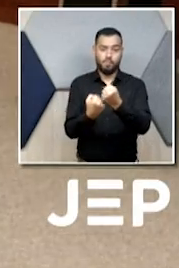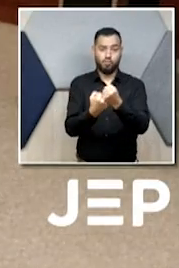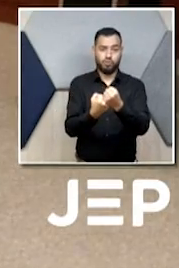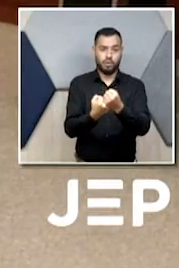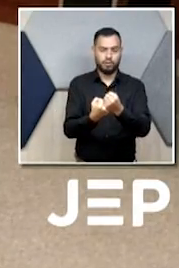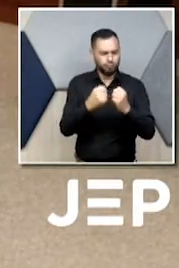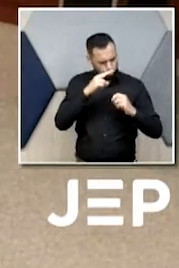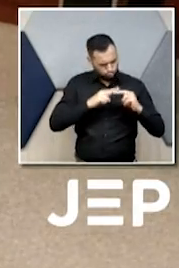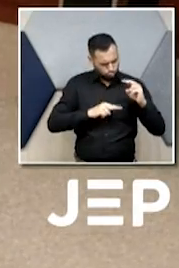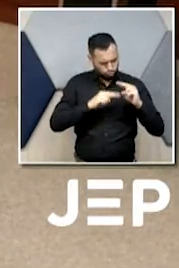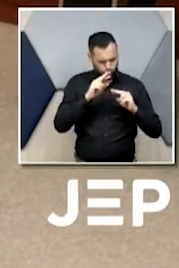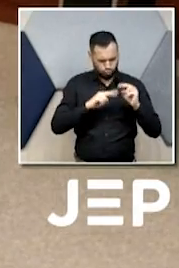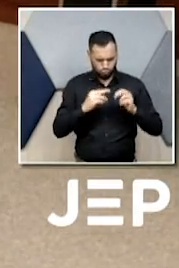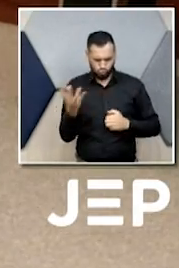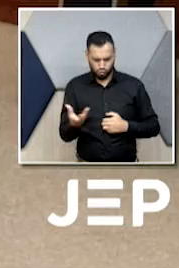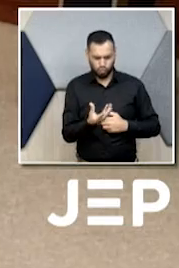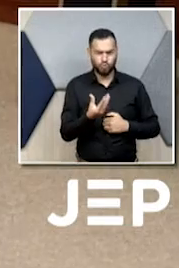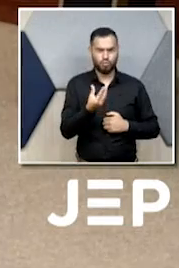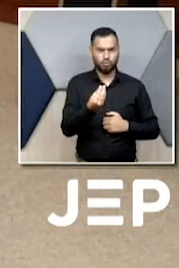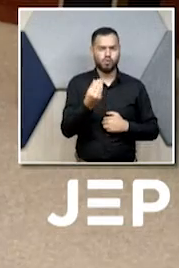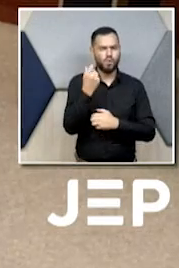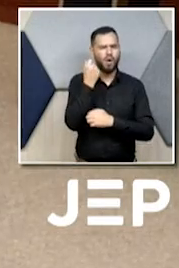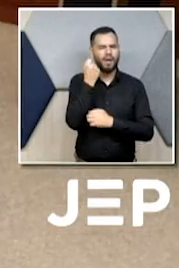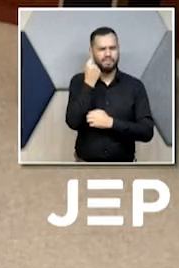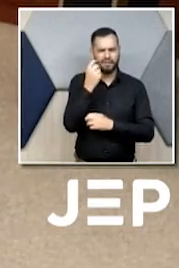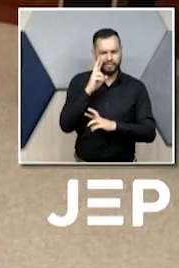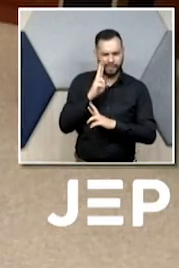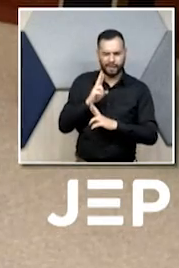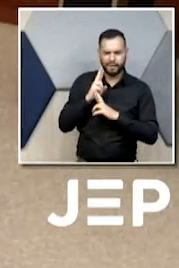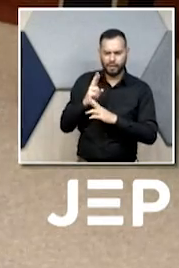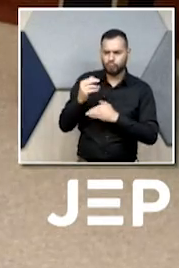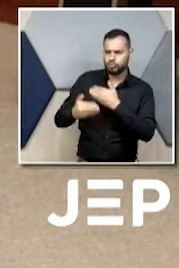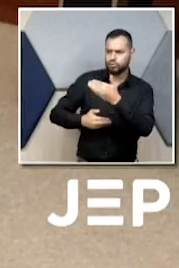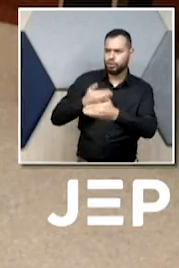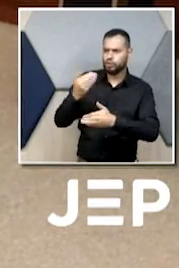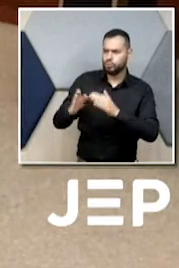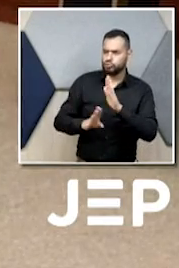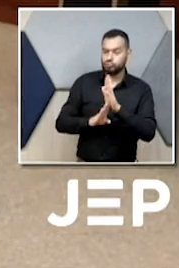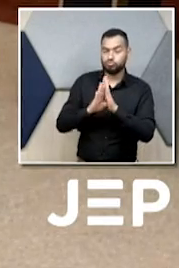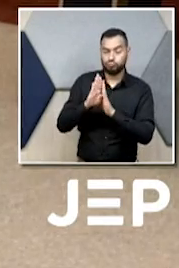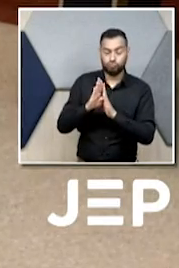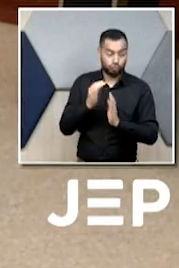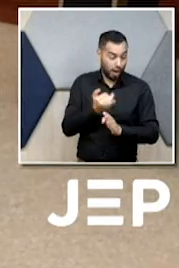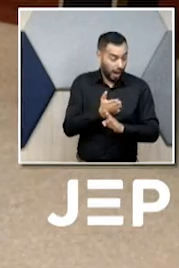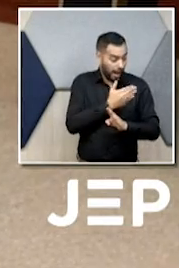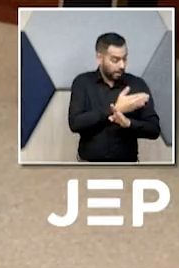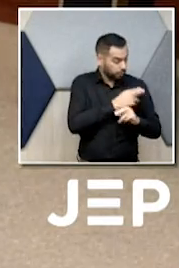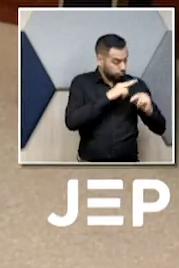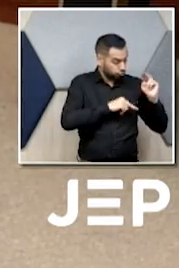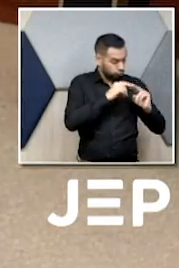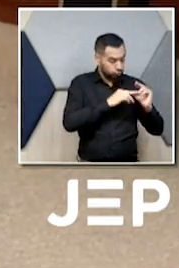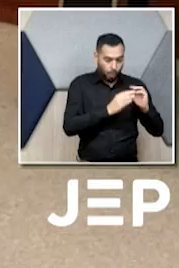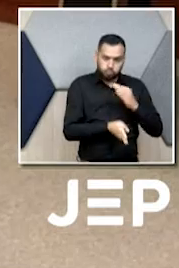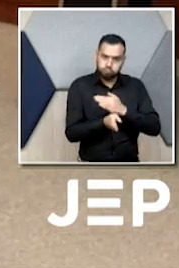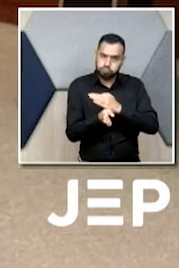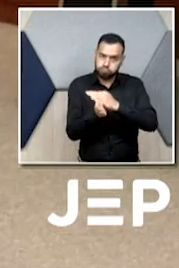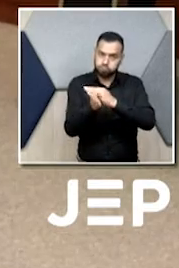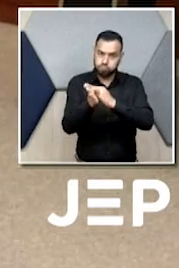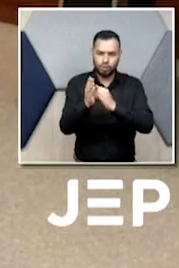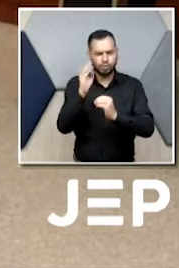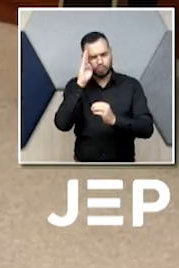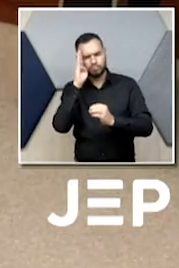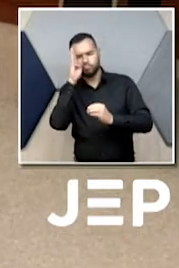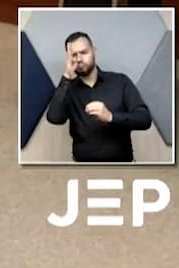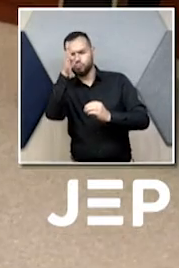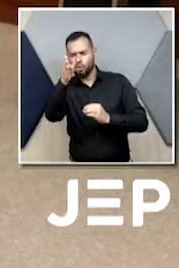colectiva comprende, reconoce y avanza sobre lo construido y proyecta de manera participativa